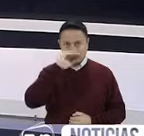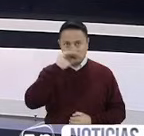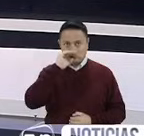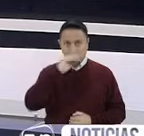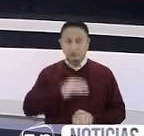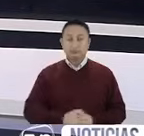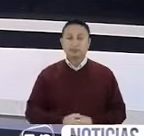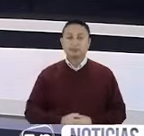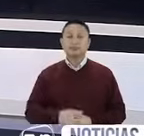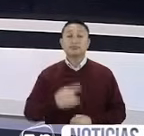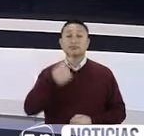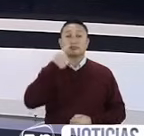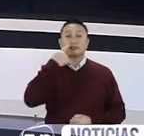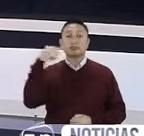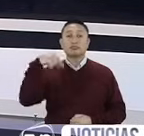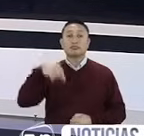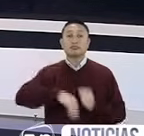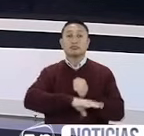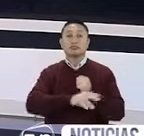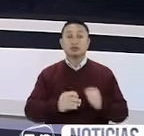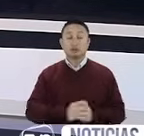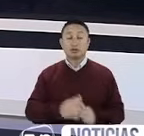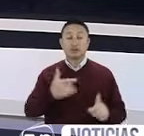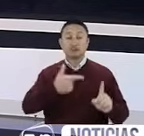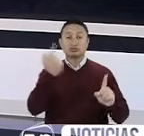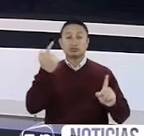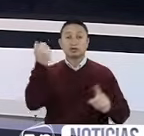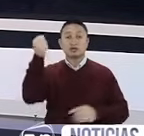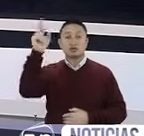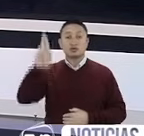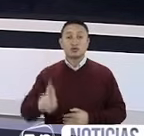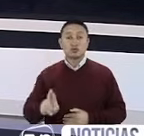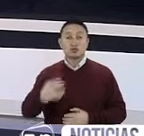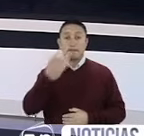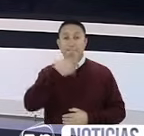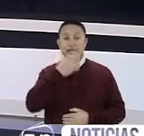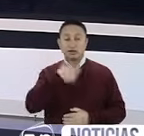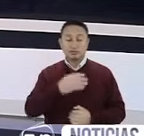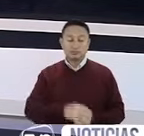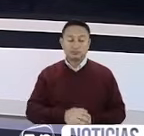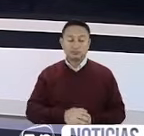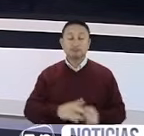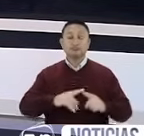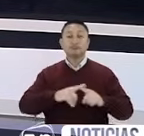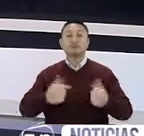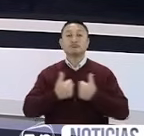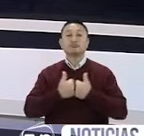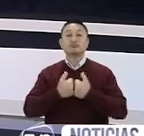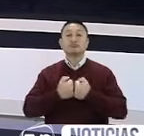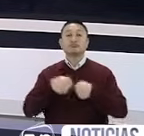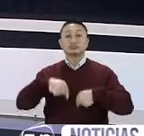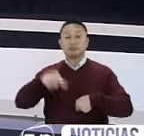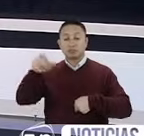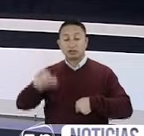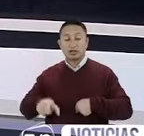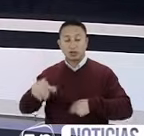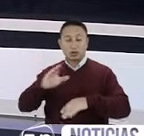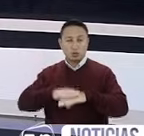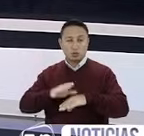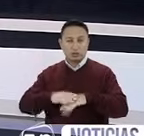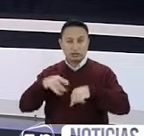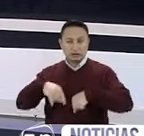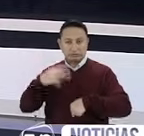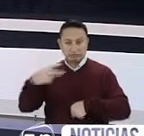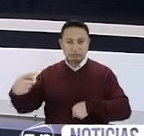Fue víctima de robo y asesinato al sur de la ciudad de Ambato. Su expareja es una de las principales sospechosas dentro